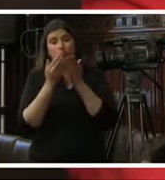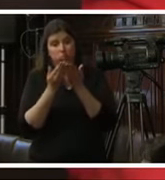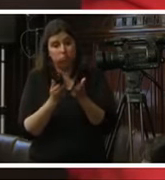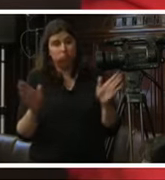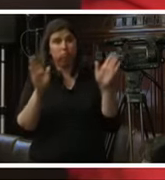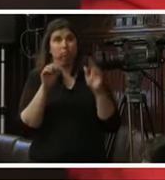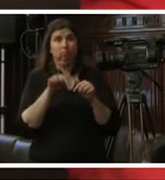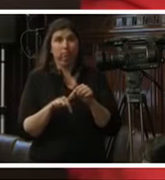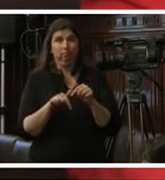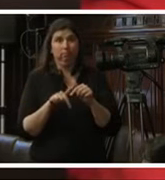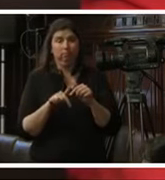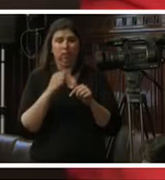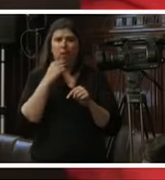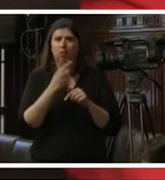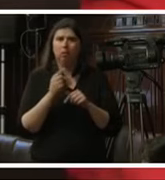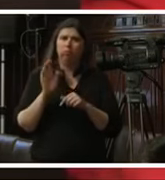ha